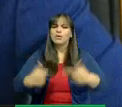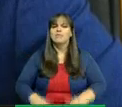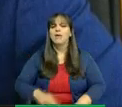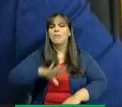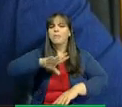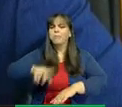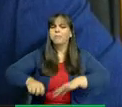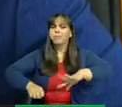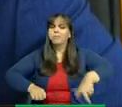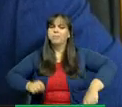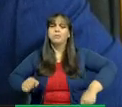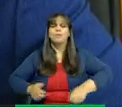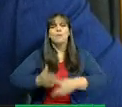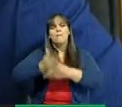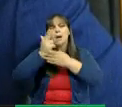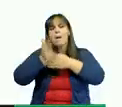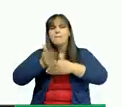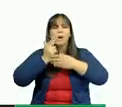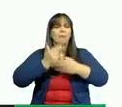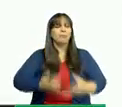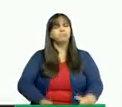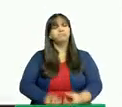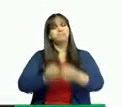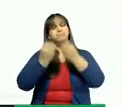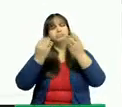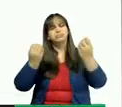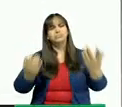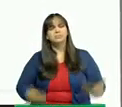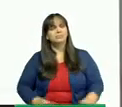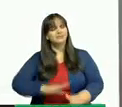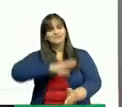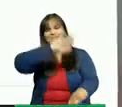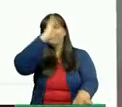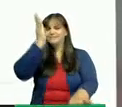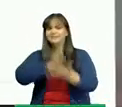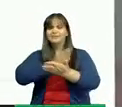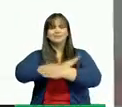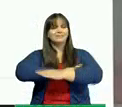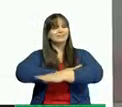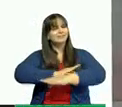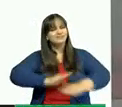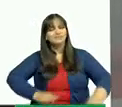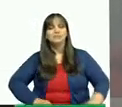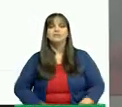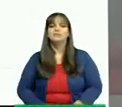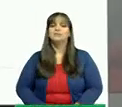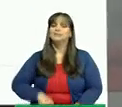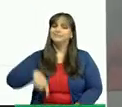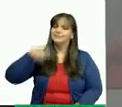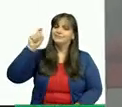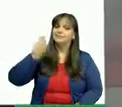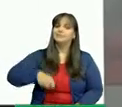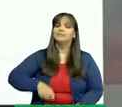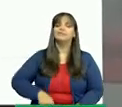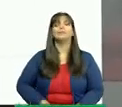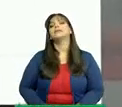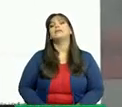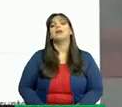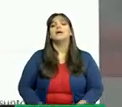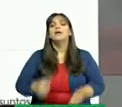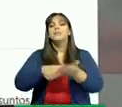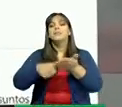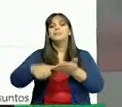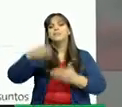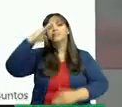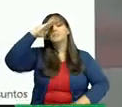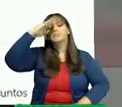de acabar contra todos ellos delincuentes. Horas después, la ministra de gobierno hizo un nuevo anuncio sobre el caso.